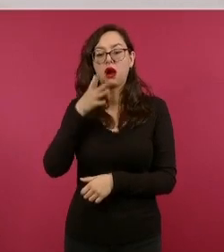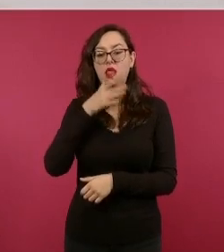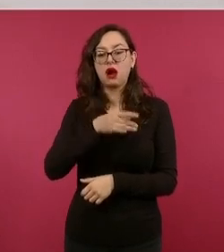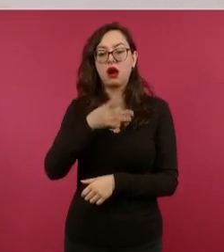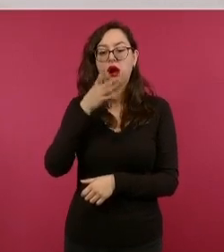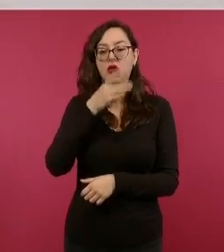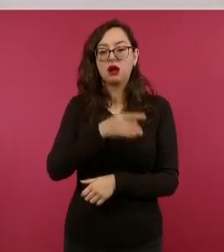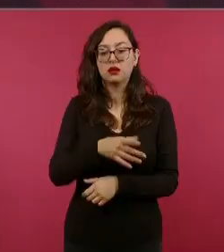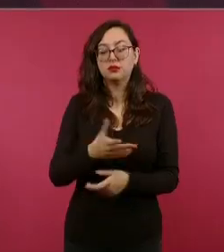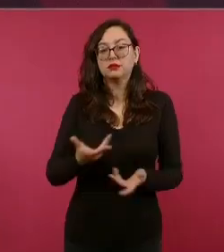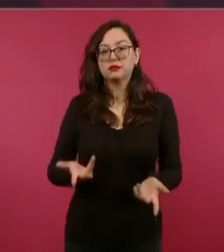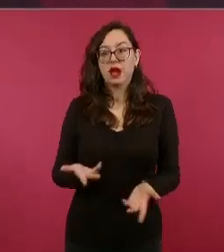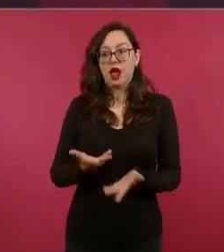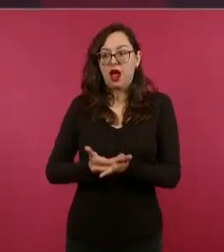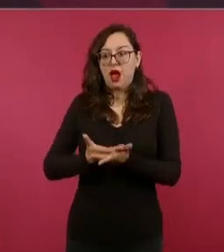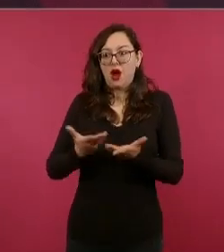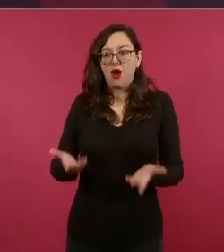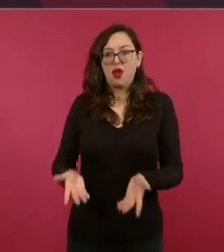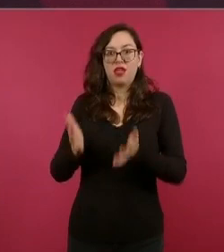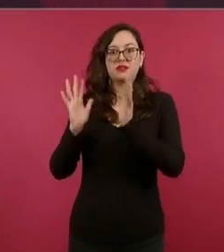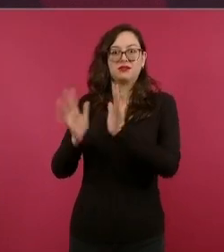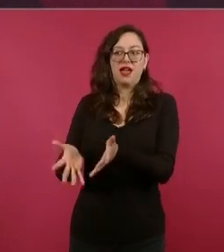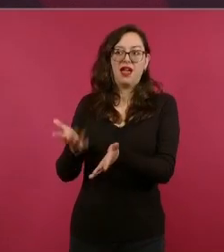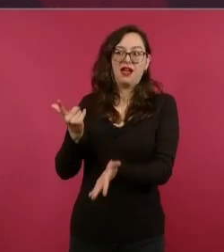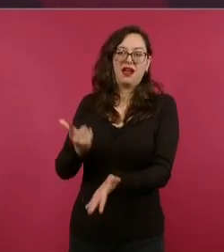La segunda causa de muerte